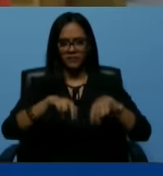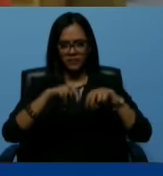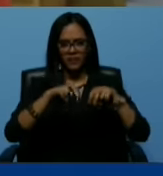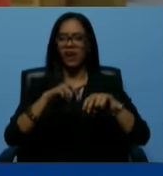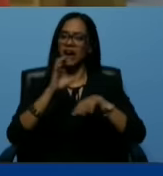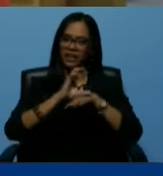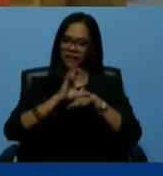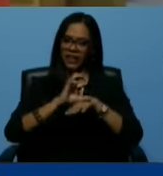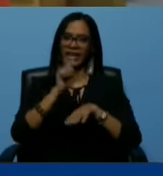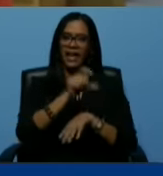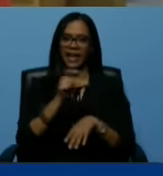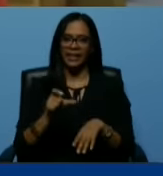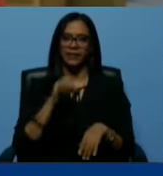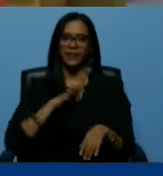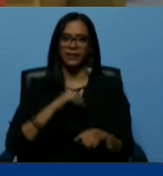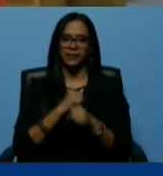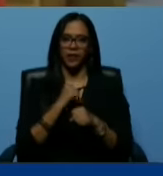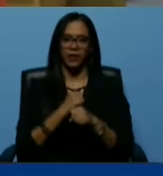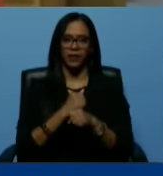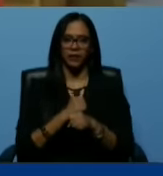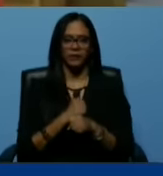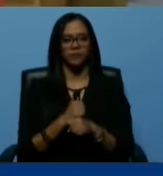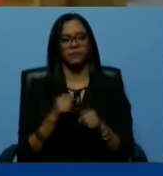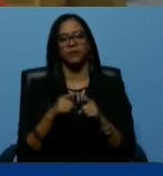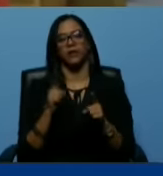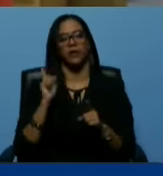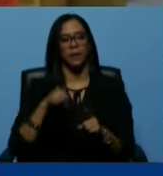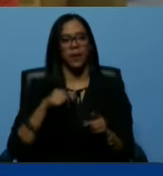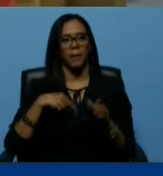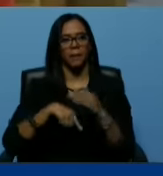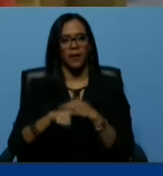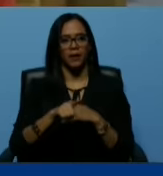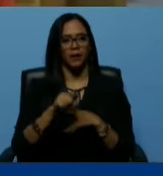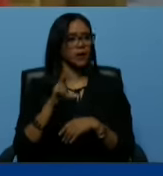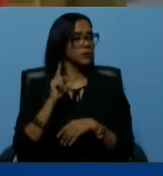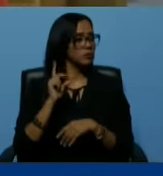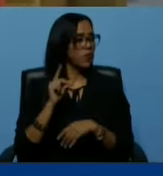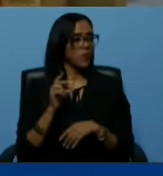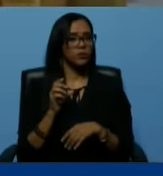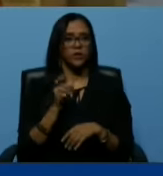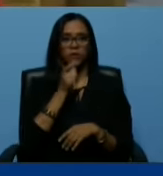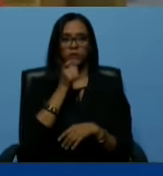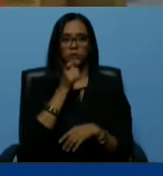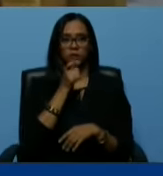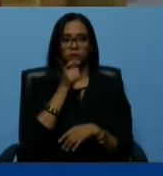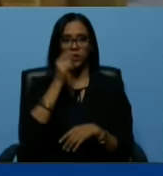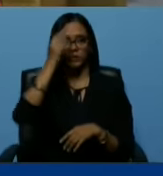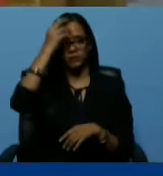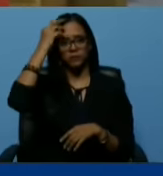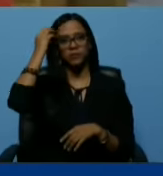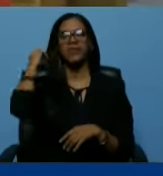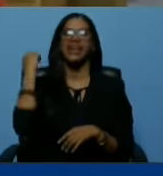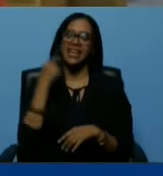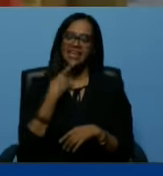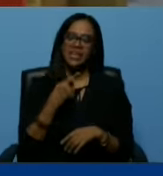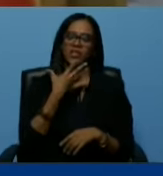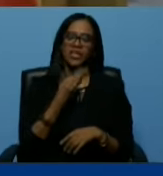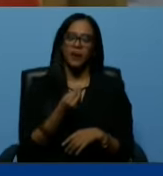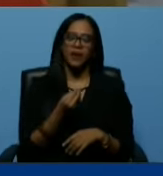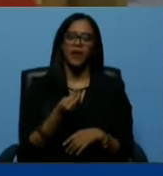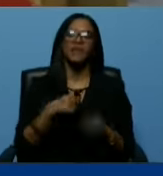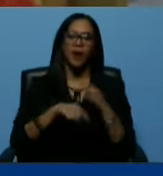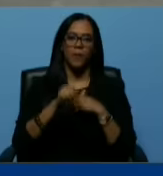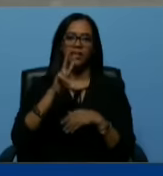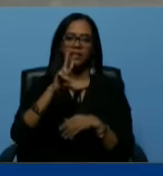la gente está trabajando en obras, pero también va a su segunda consulta y diciendo, en diciembre vamos a una tercera consulta,